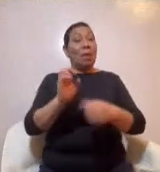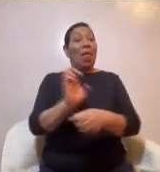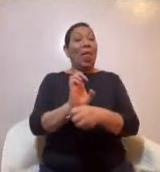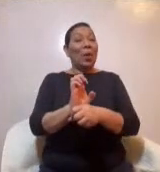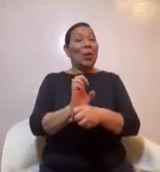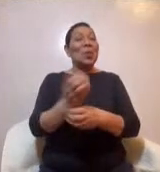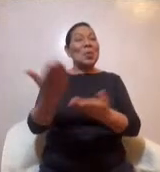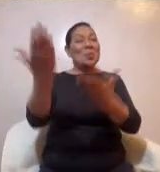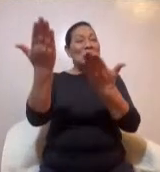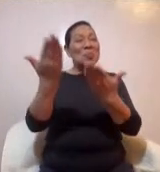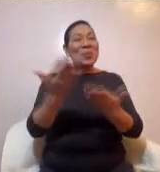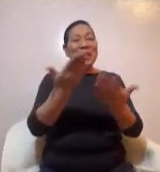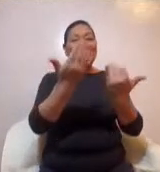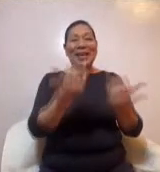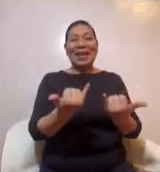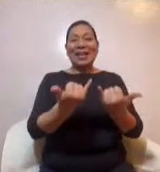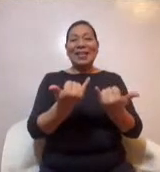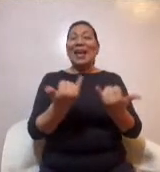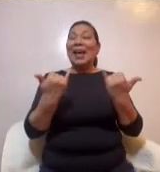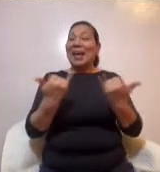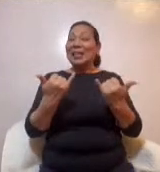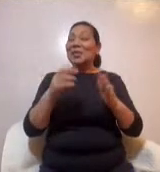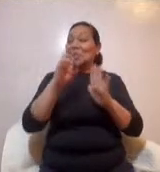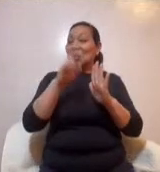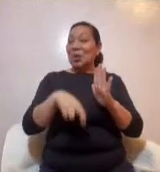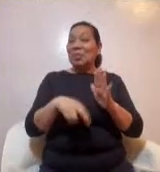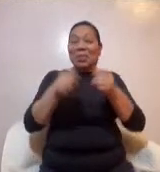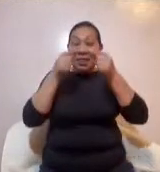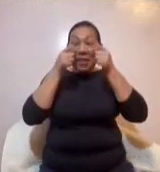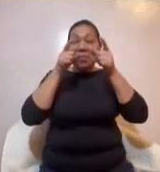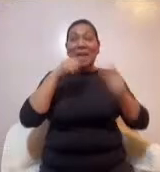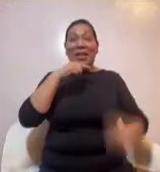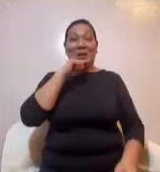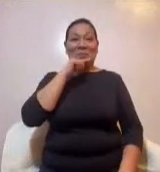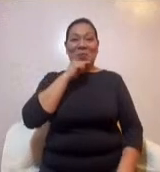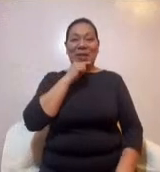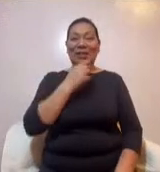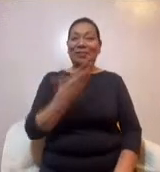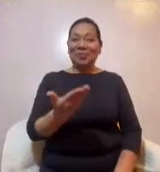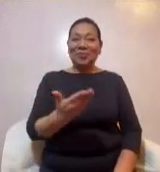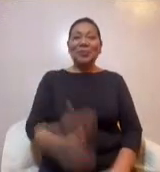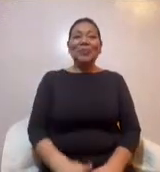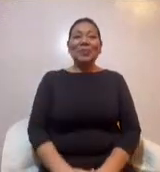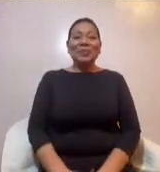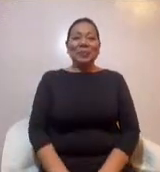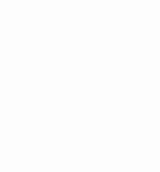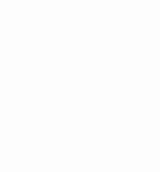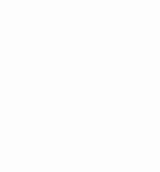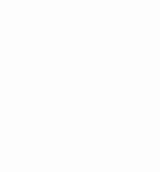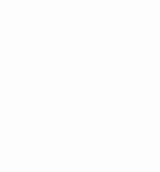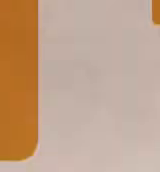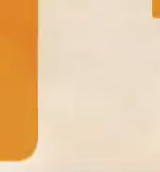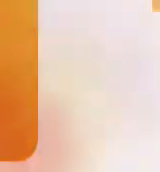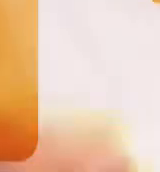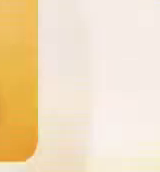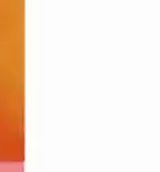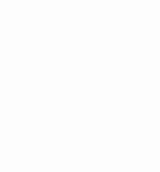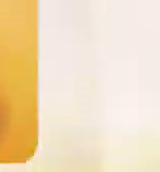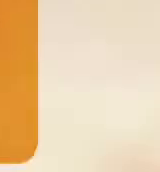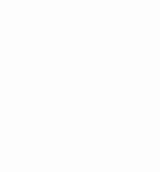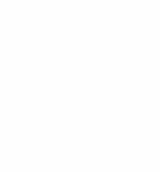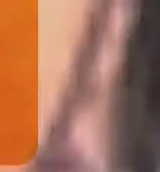ecuatoriana. Bienvenidas y bienvenidos a este su programa, Richari Guardi.